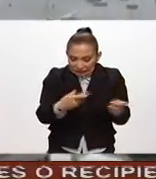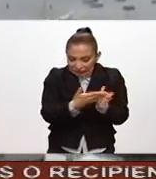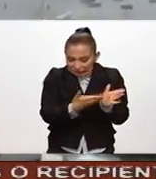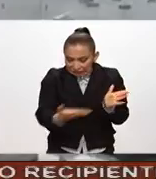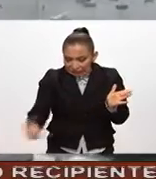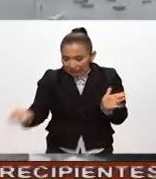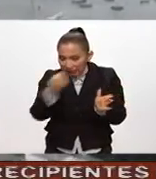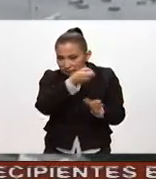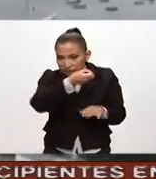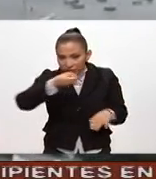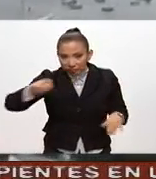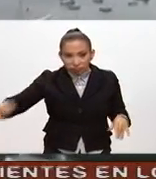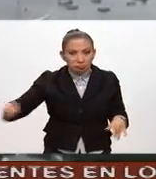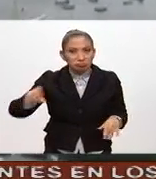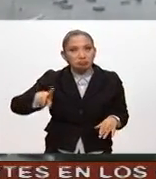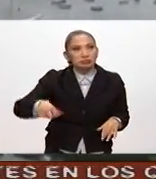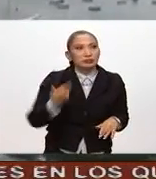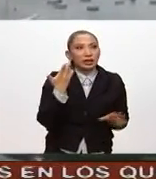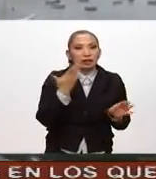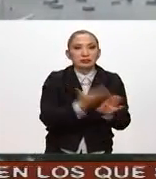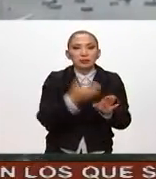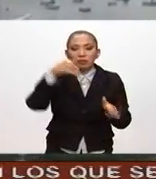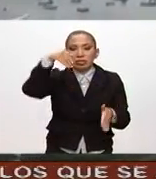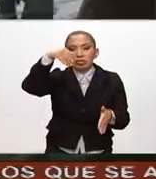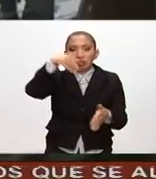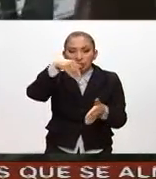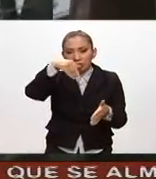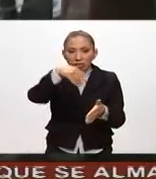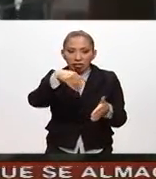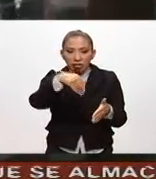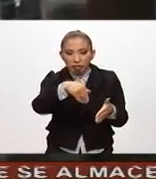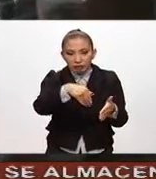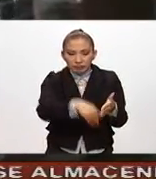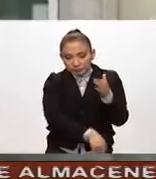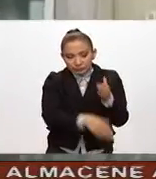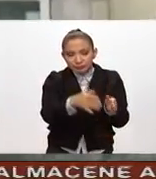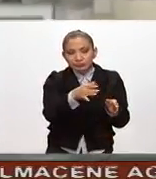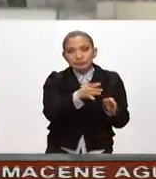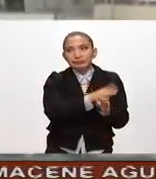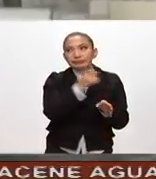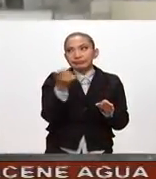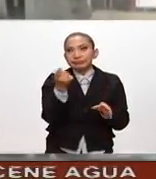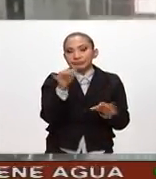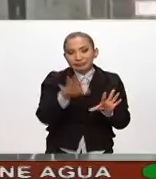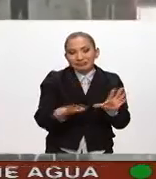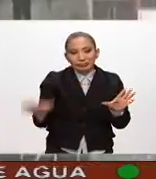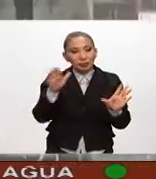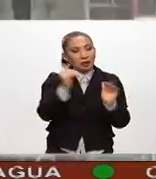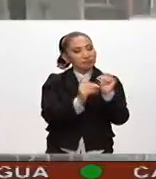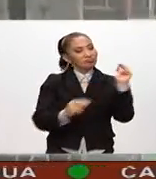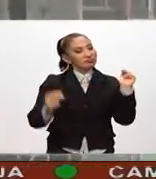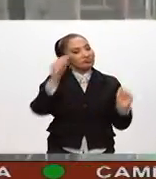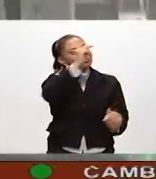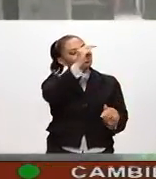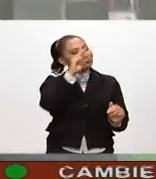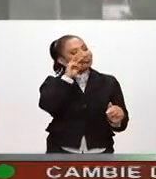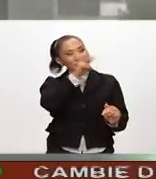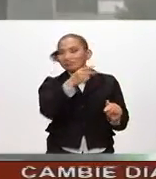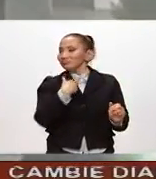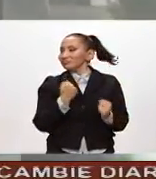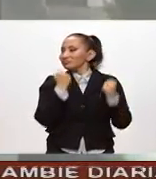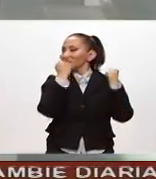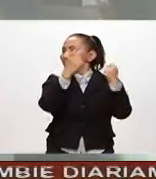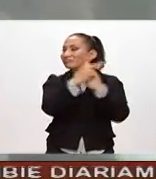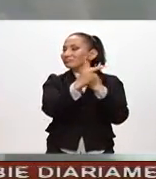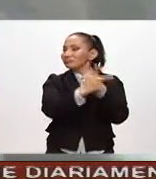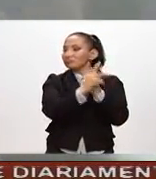ha sido un descenso desde prácticamente un estatus muy alto de potencia